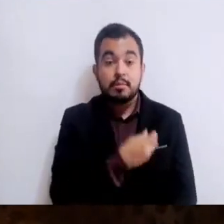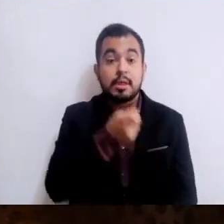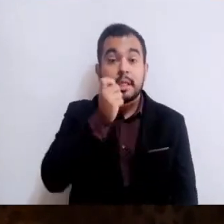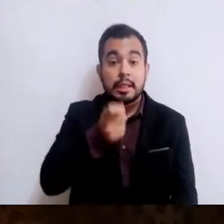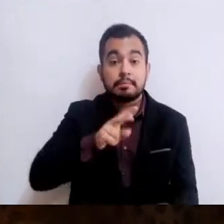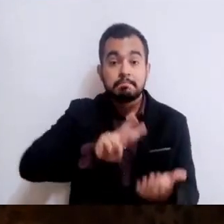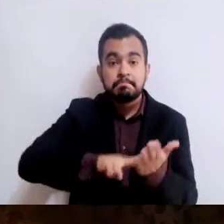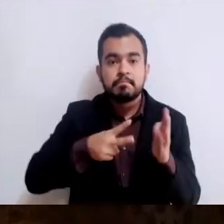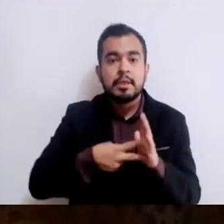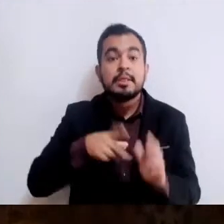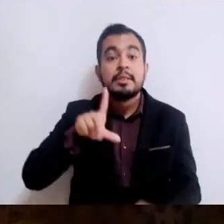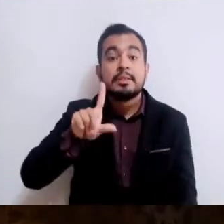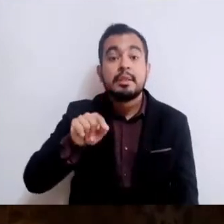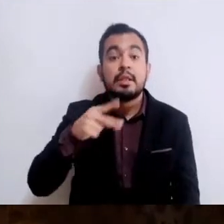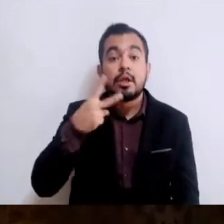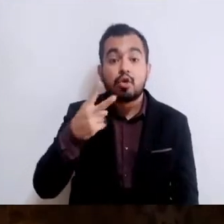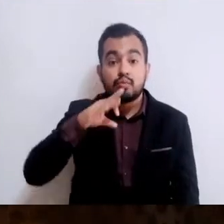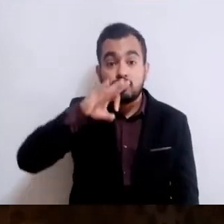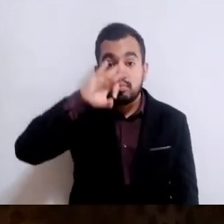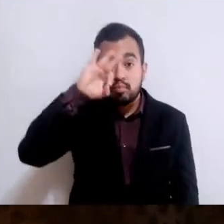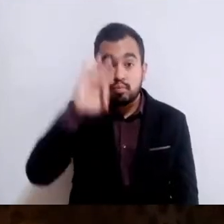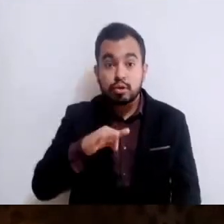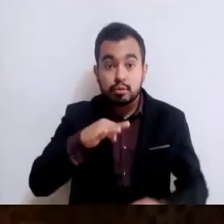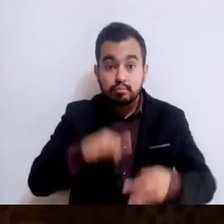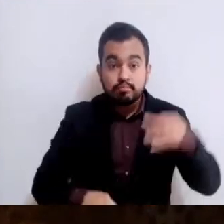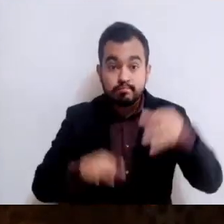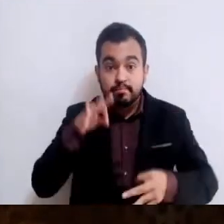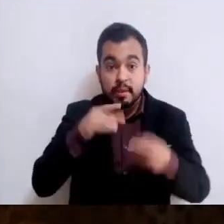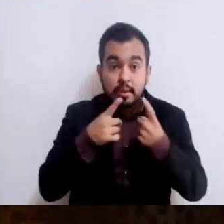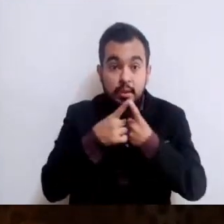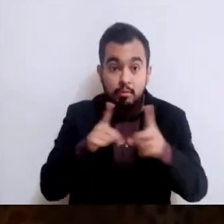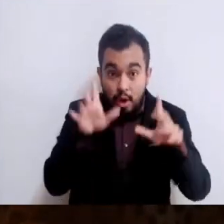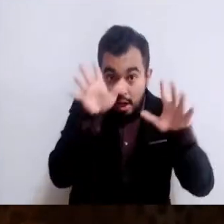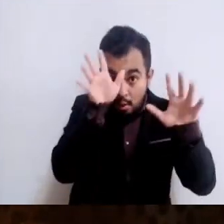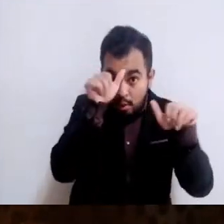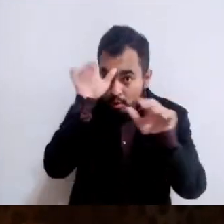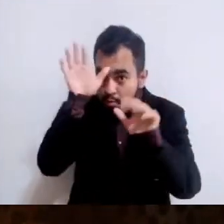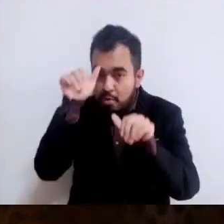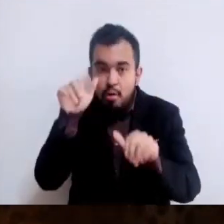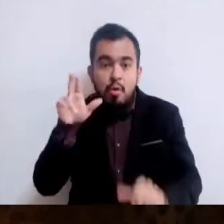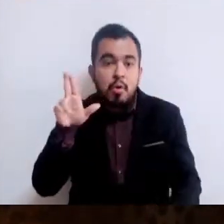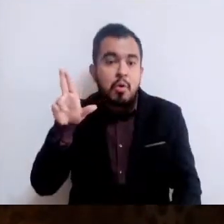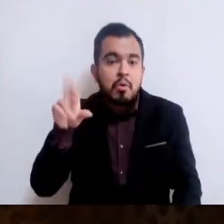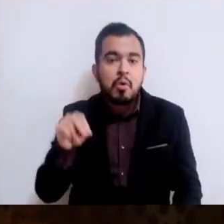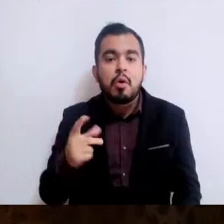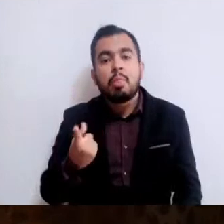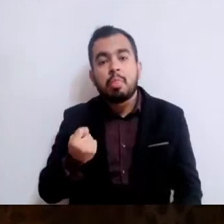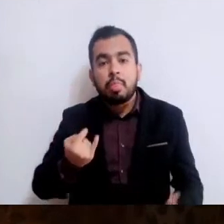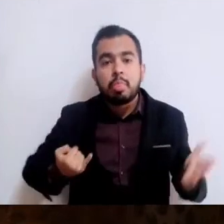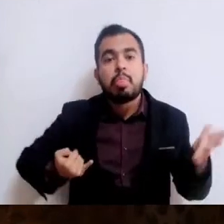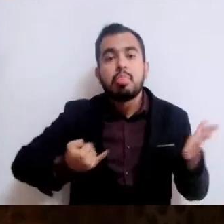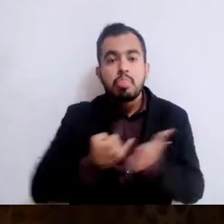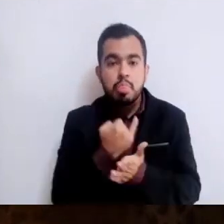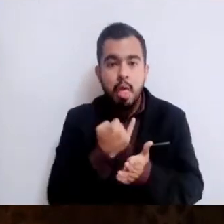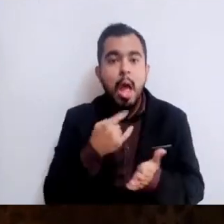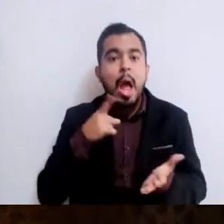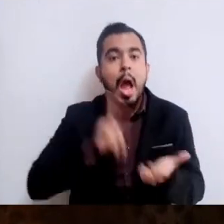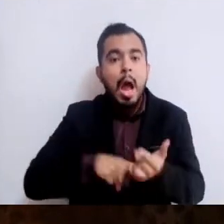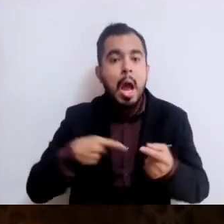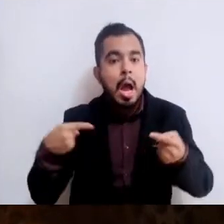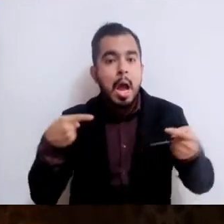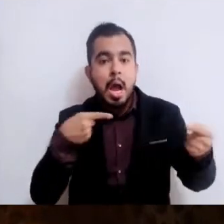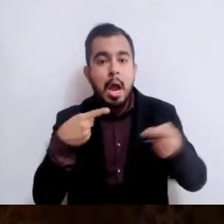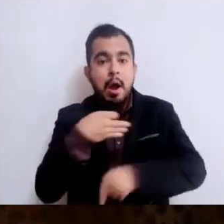los juicios de divorcio no se realizan por mutuo consentimiento, es decir, que existen conflictos familiares